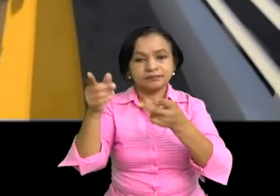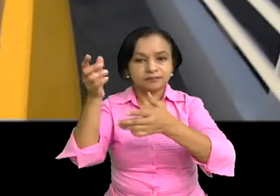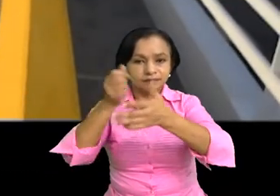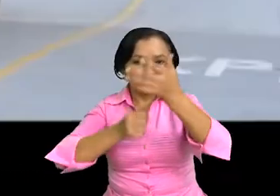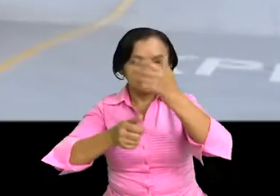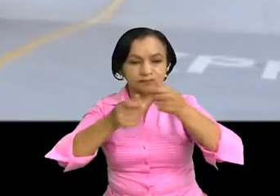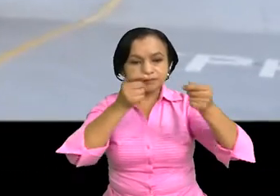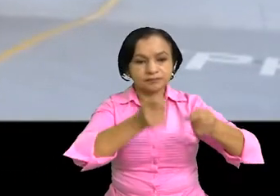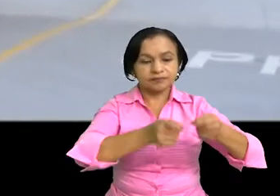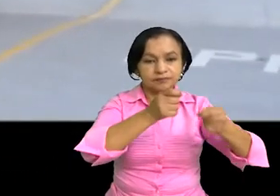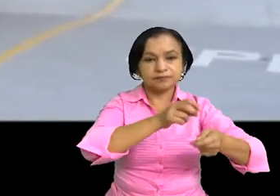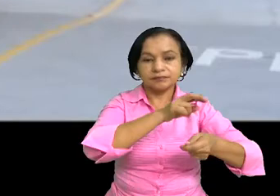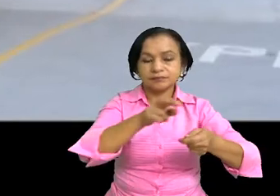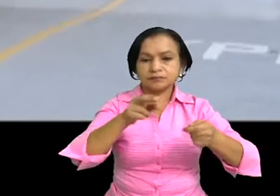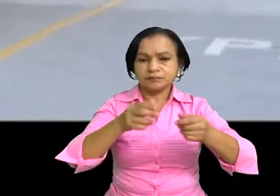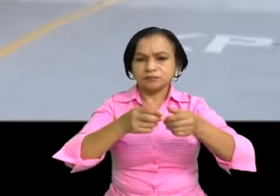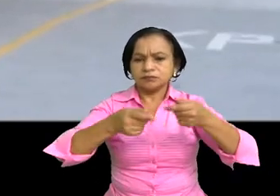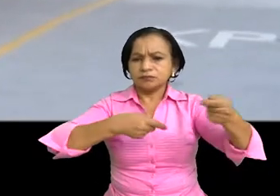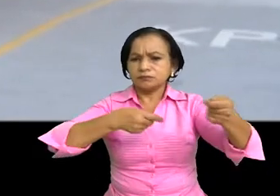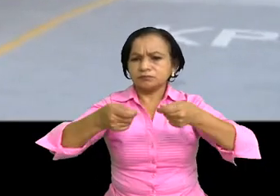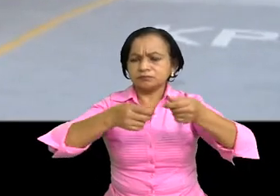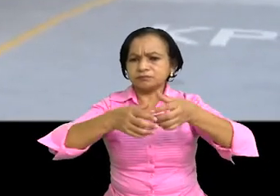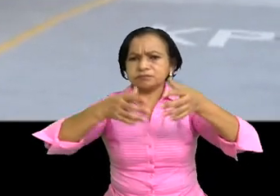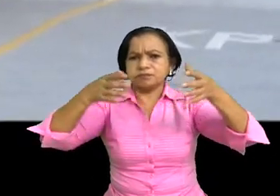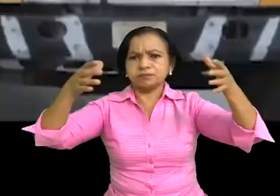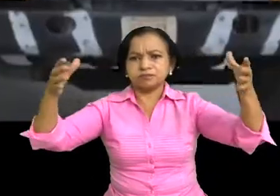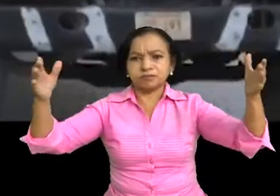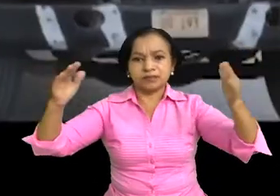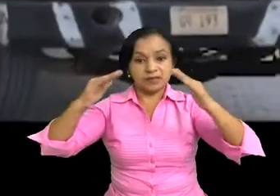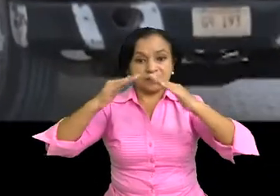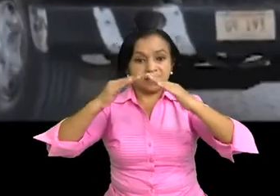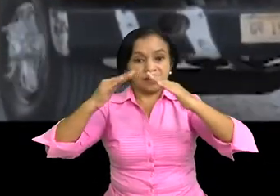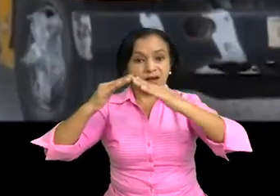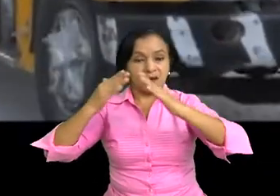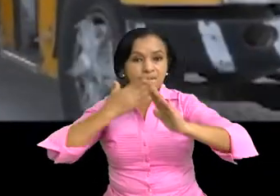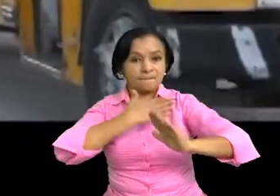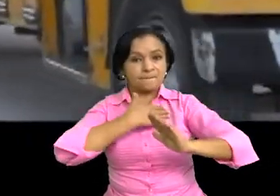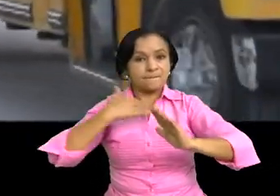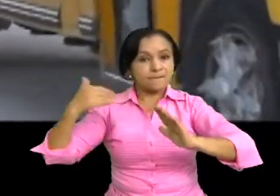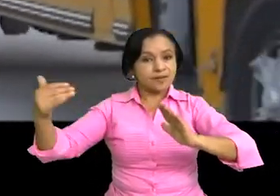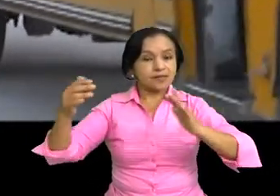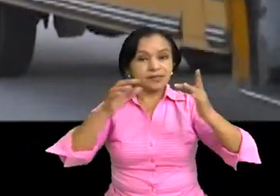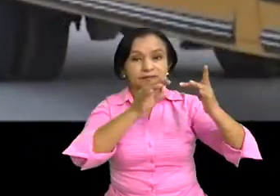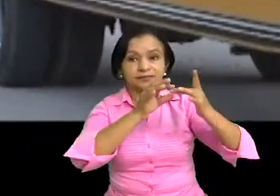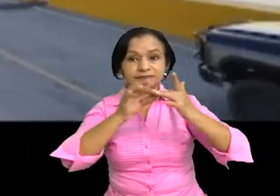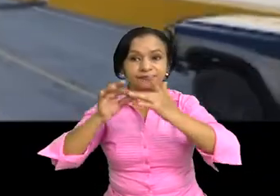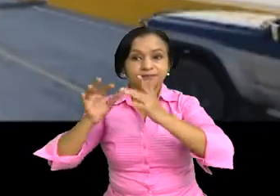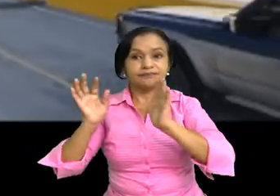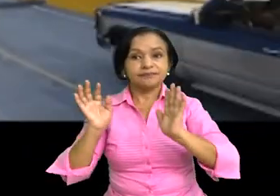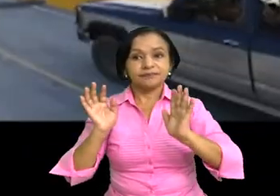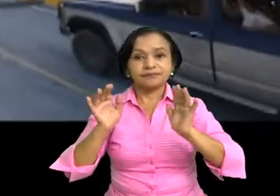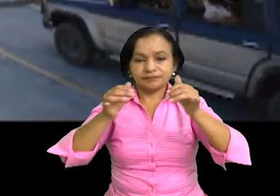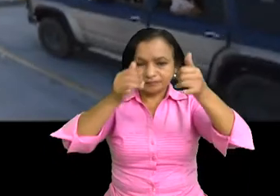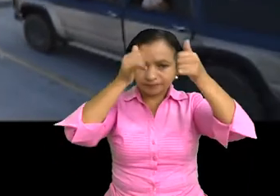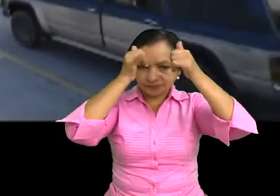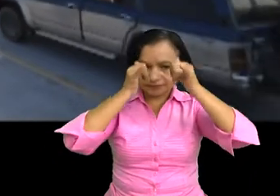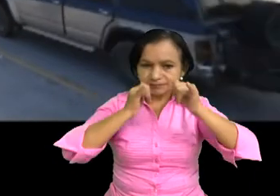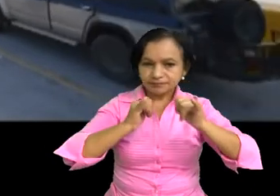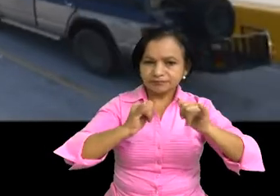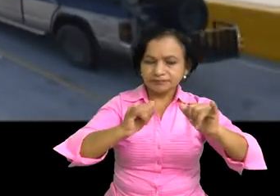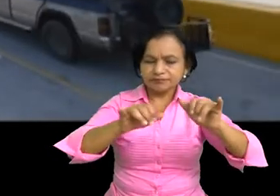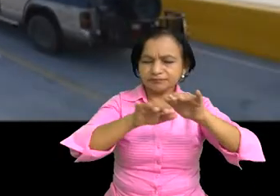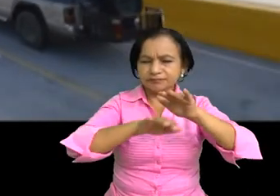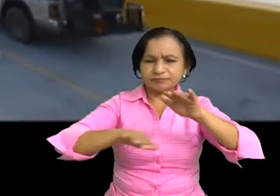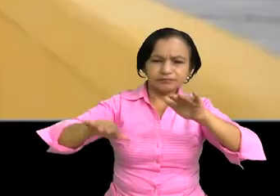se ven los negocios floreciendo, se ven las quintas mejorándose, se ven la ganadería en